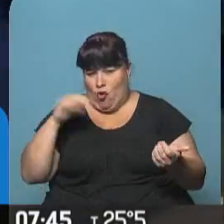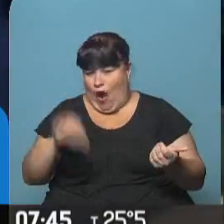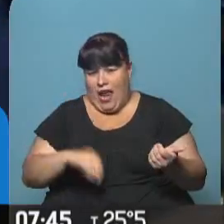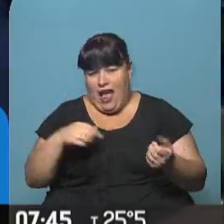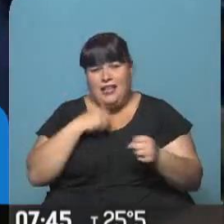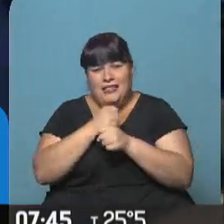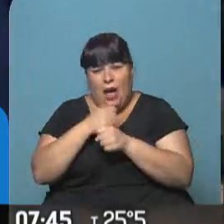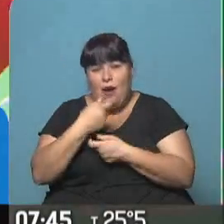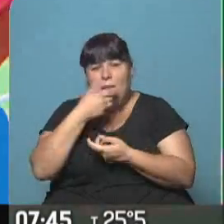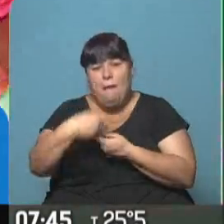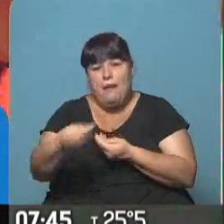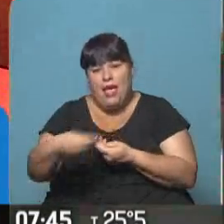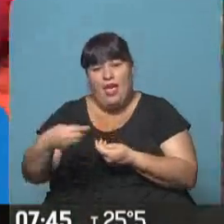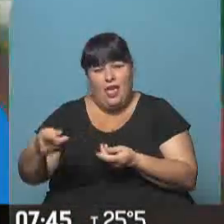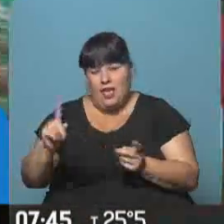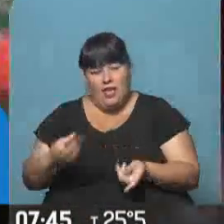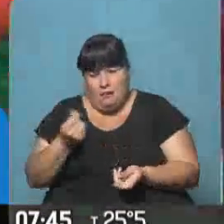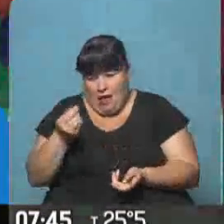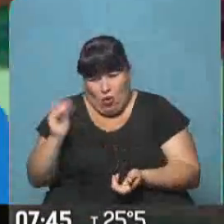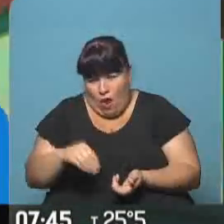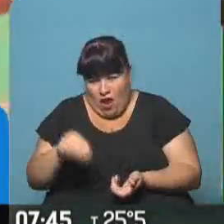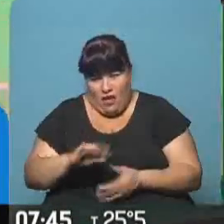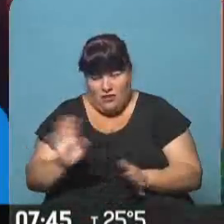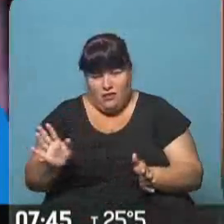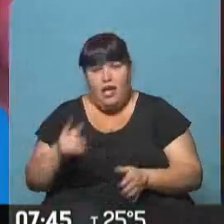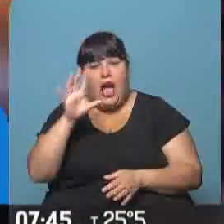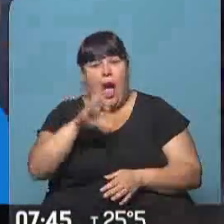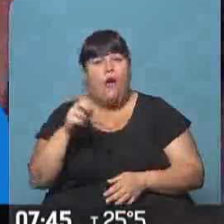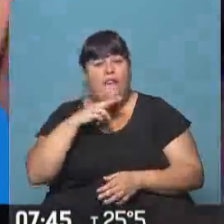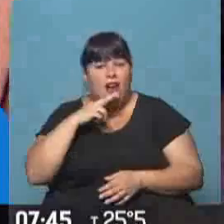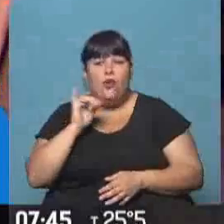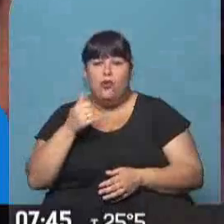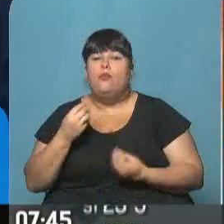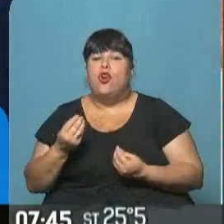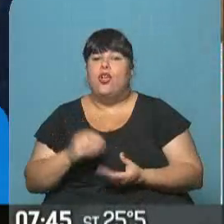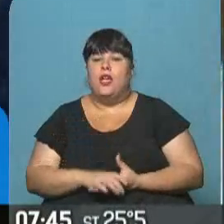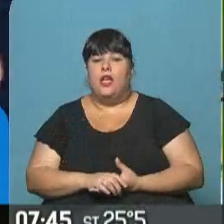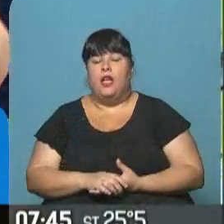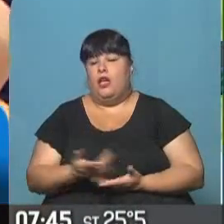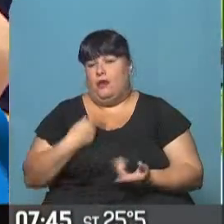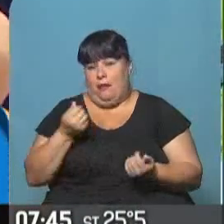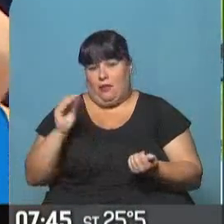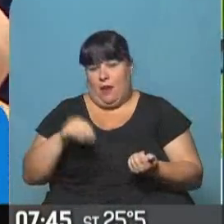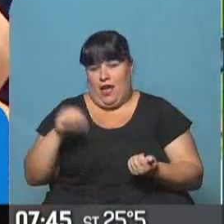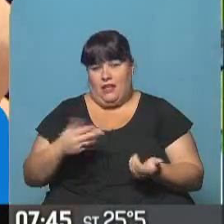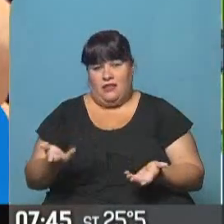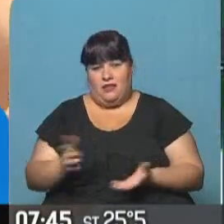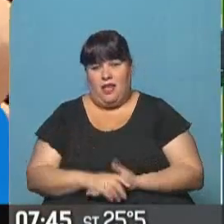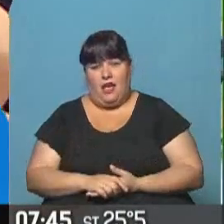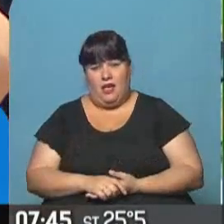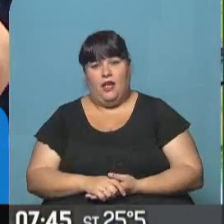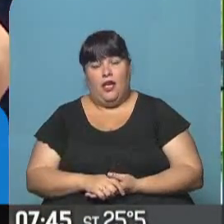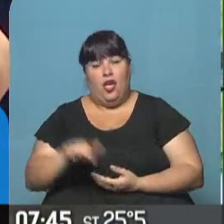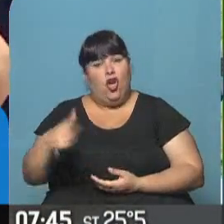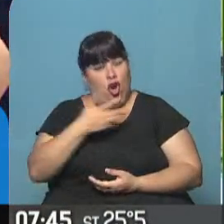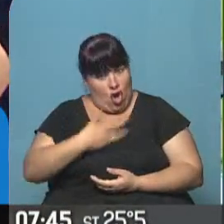Y trabajo volanteando y no me alcanza. ¿Va a ir a buscar verdura? Sí. ¿Por qué? Porque no me alcanza la plata.